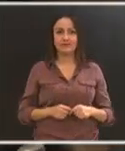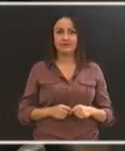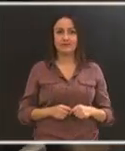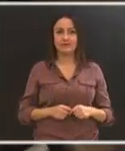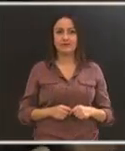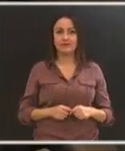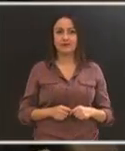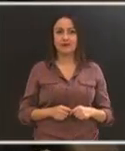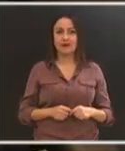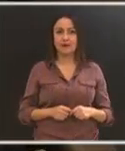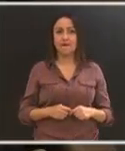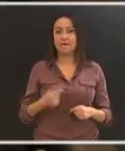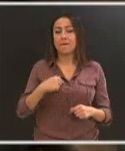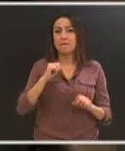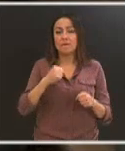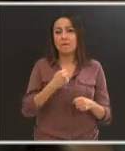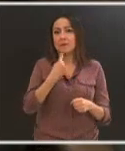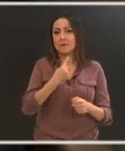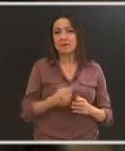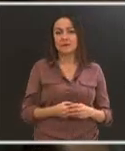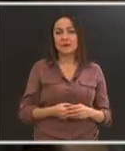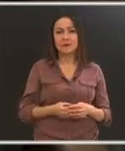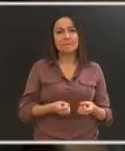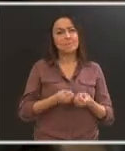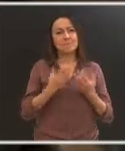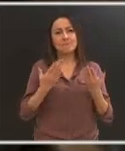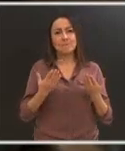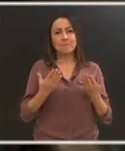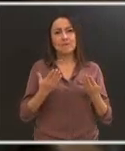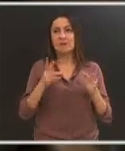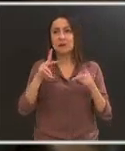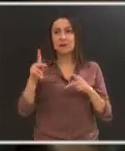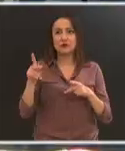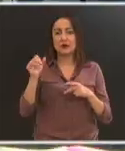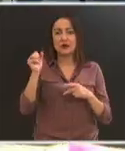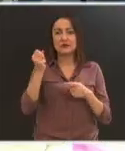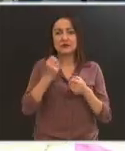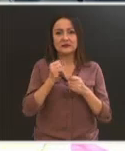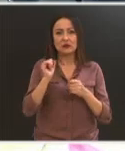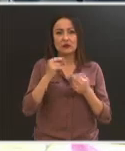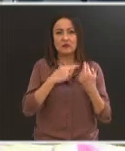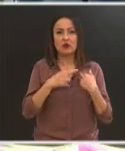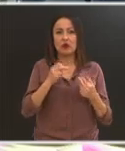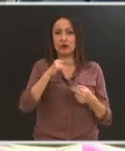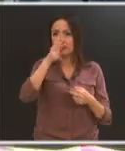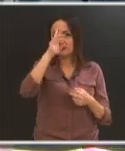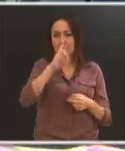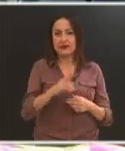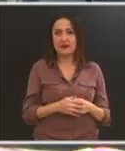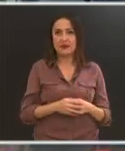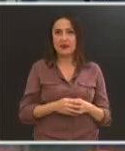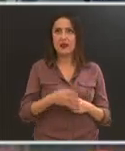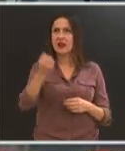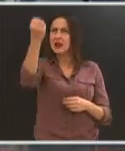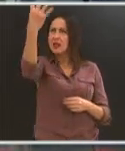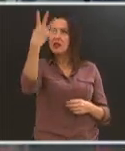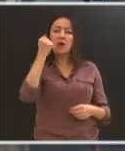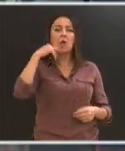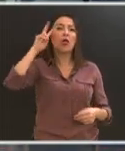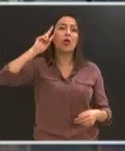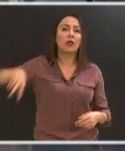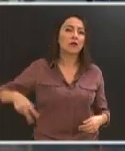decir que de ahí muchos son imprudentes, ¿verdad? No respetan lo que son las señales de